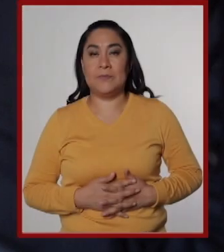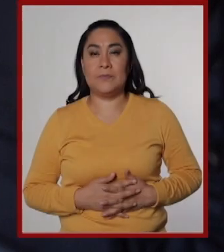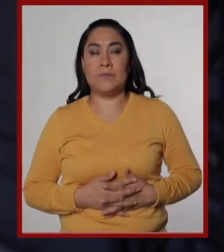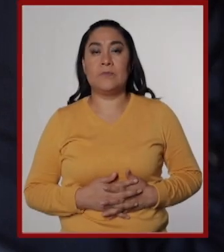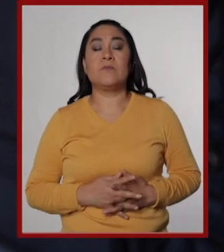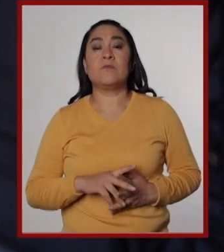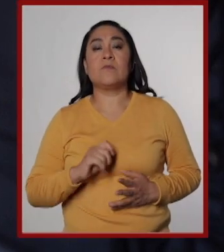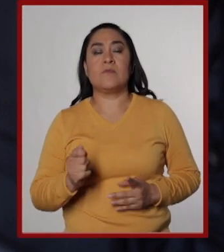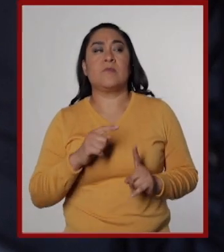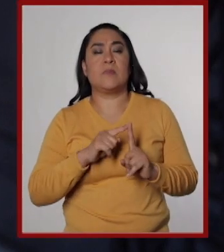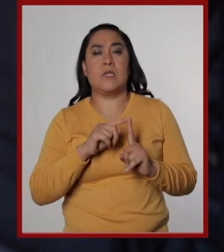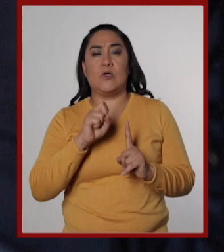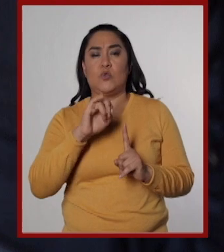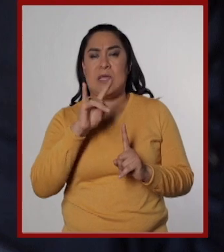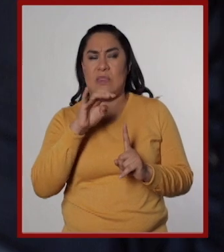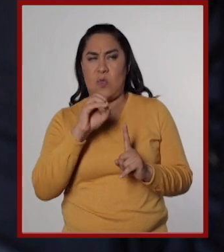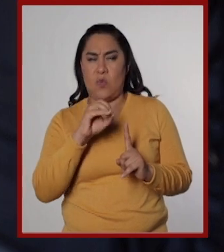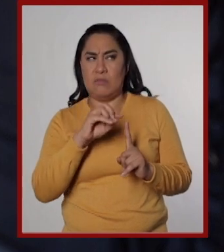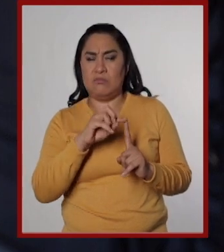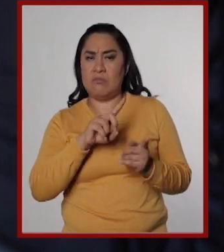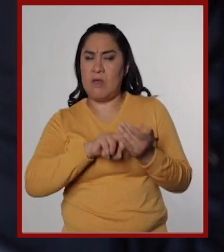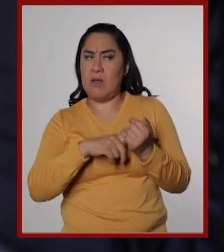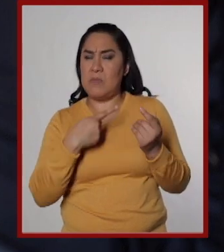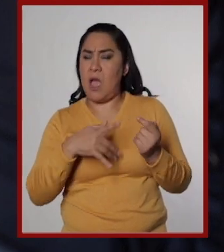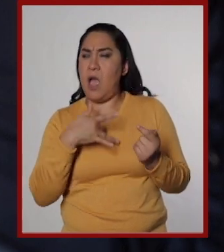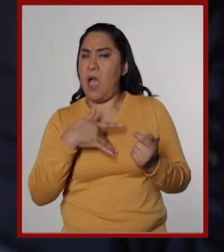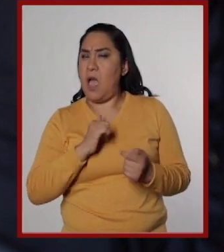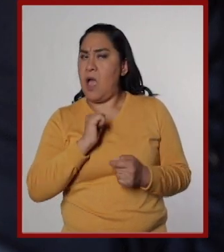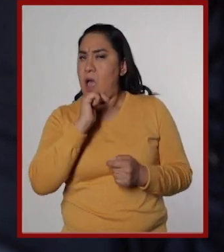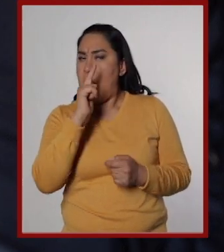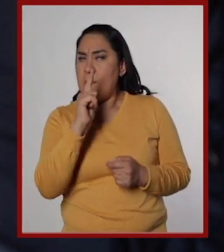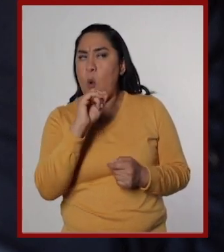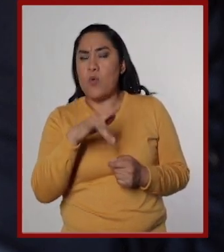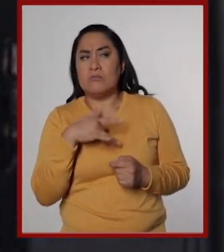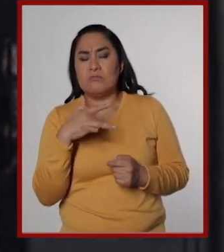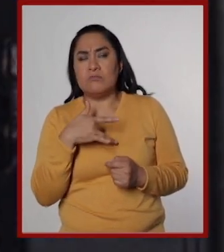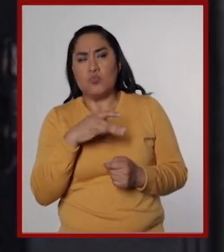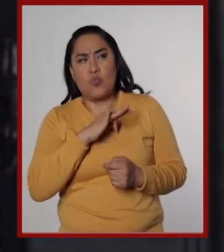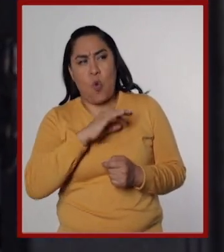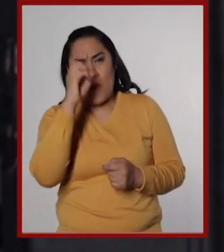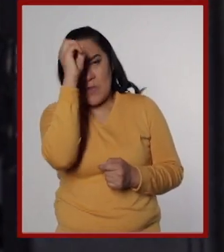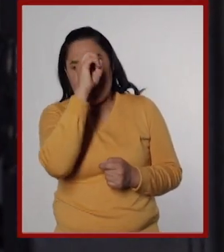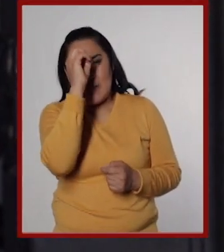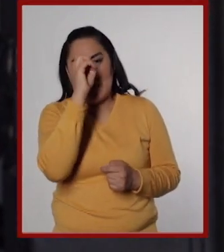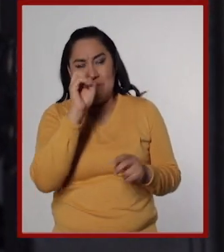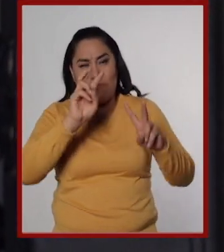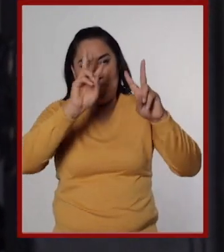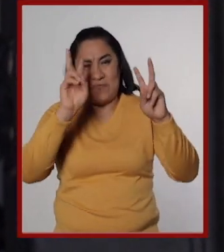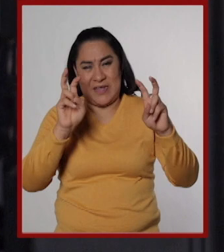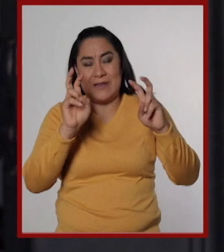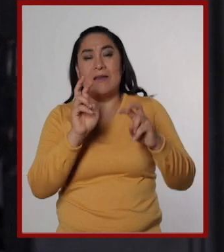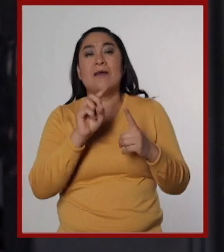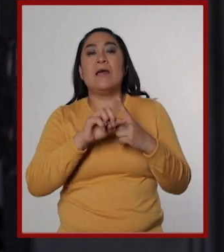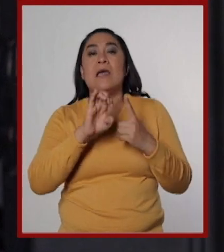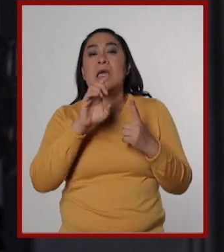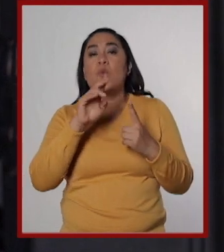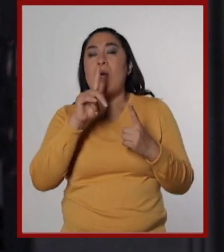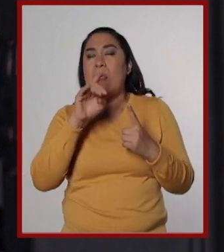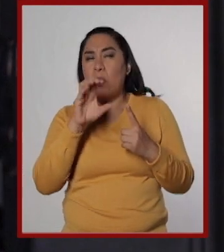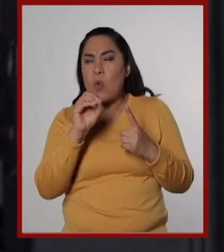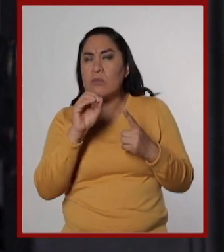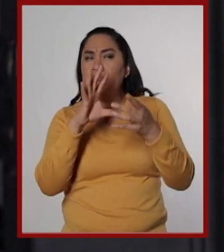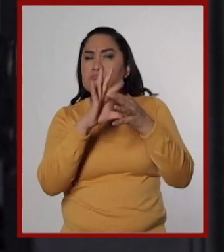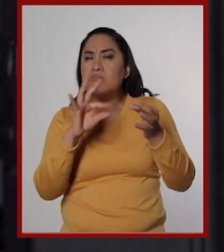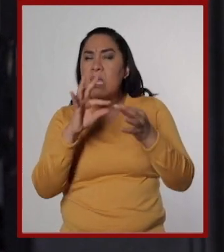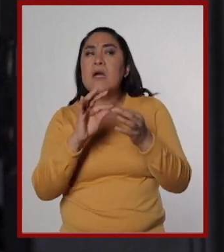Es sujeto quien tiene alma, y tiene alma quien es capaz de tener un punto de vista. Esta frase de Eduardo Viveiros de Castro nos habla